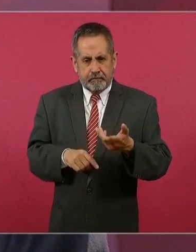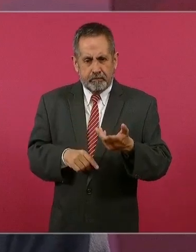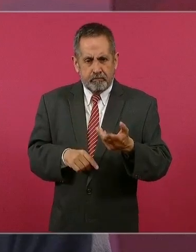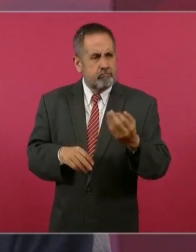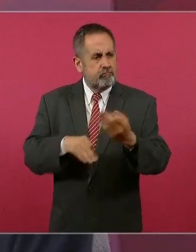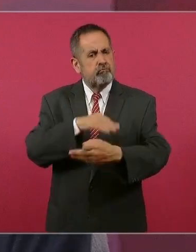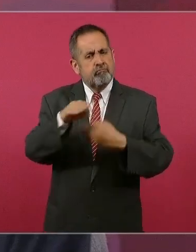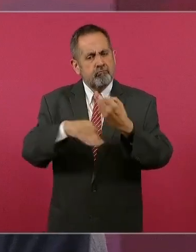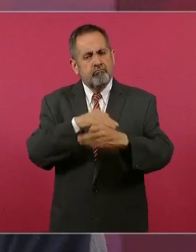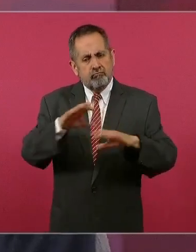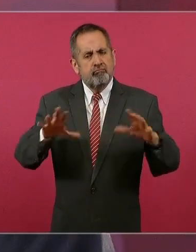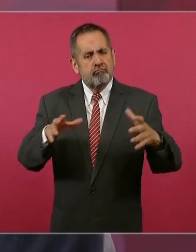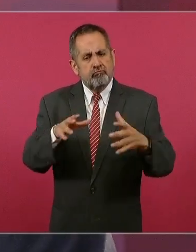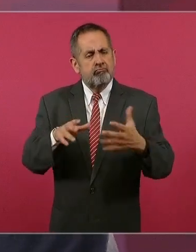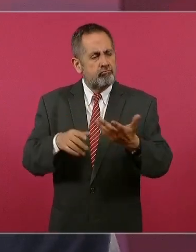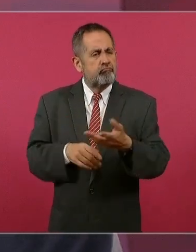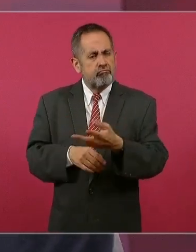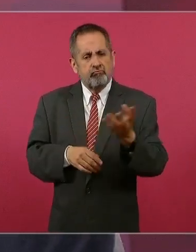todos,